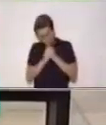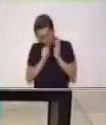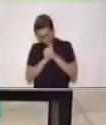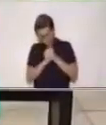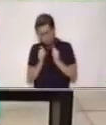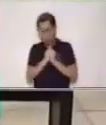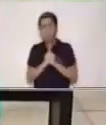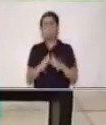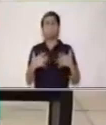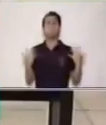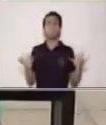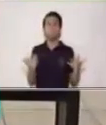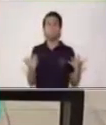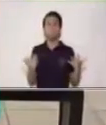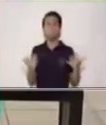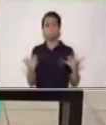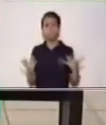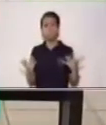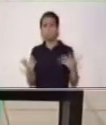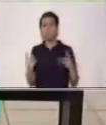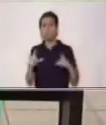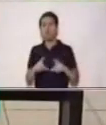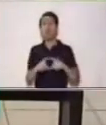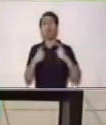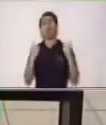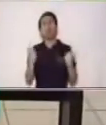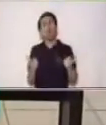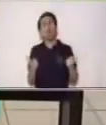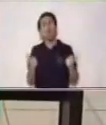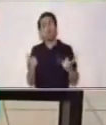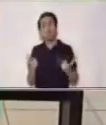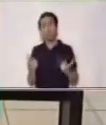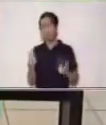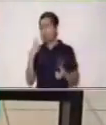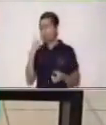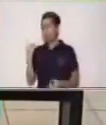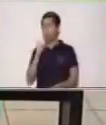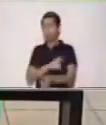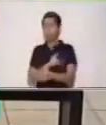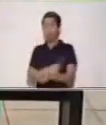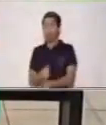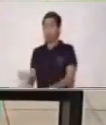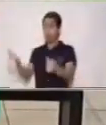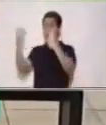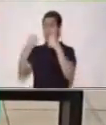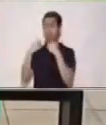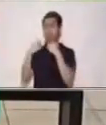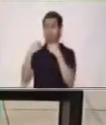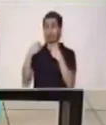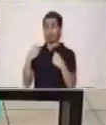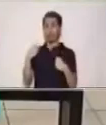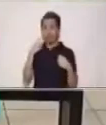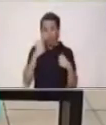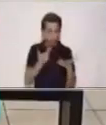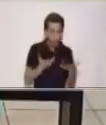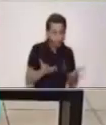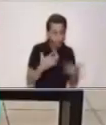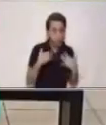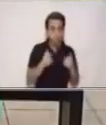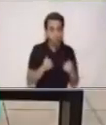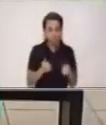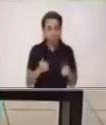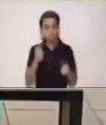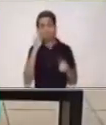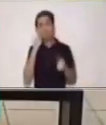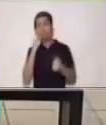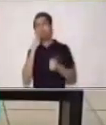¿verdad? Y también, ¿cómo se sintió cuando el doctor llegó a revisarlo? Se preocupó. Pero cuando